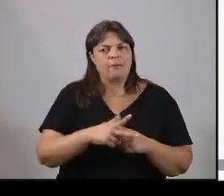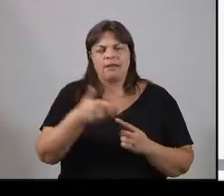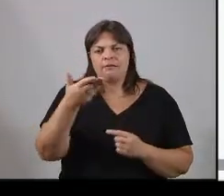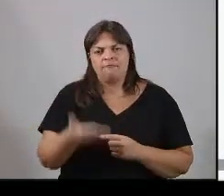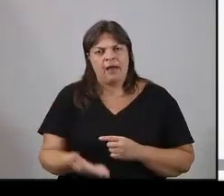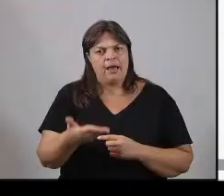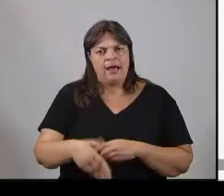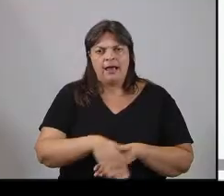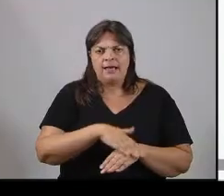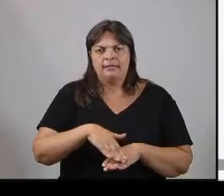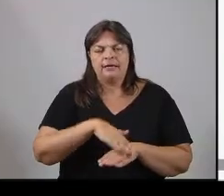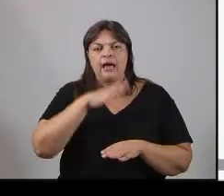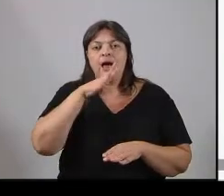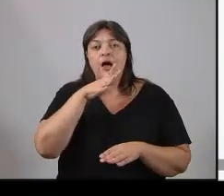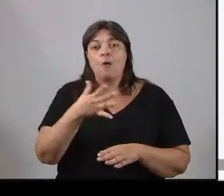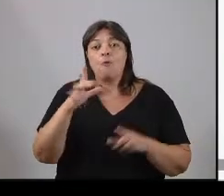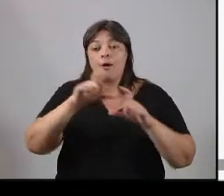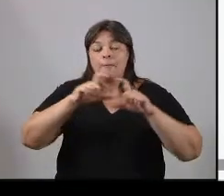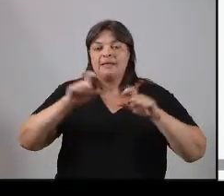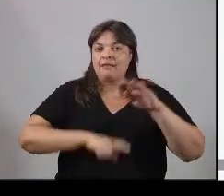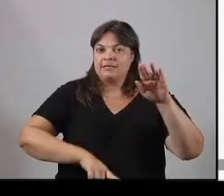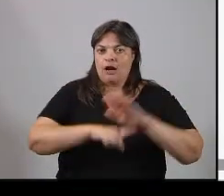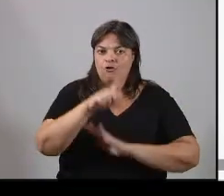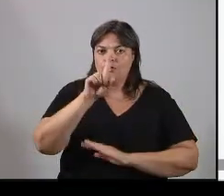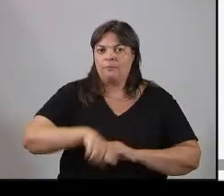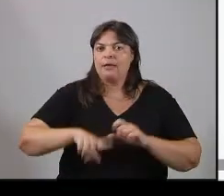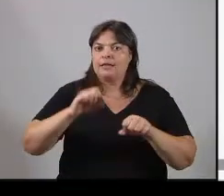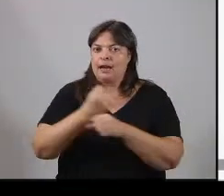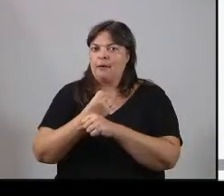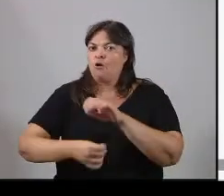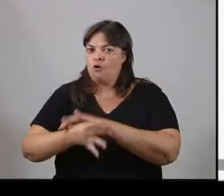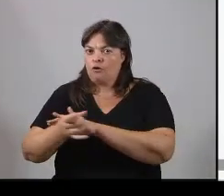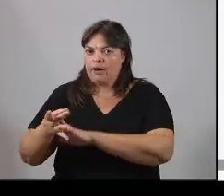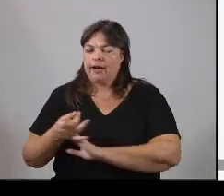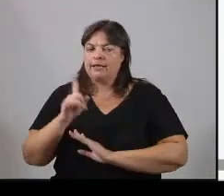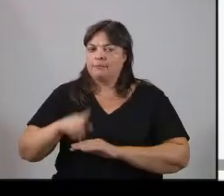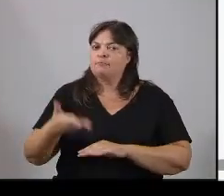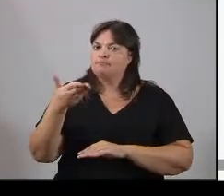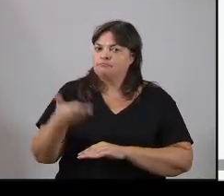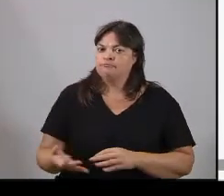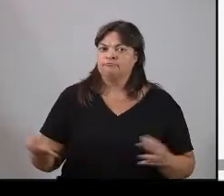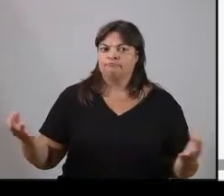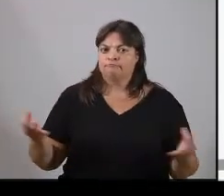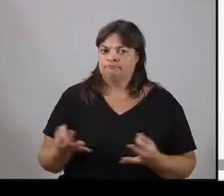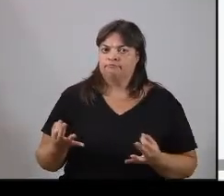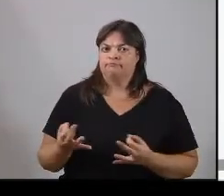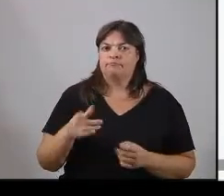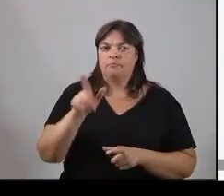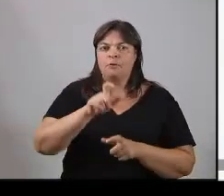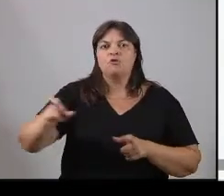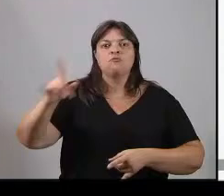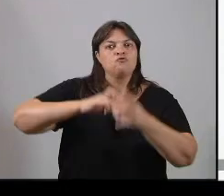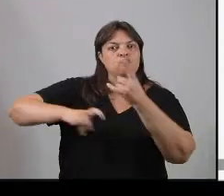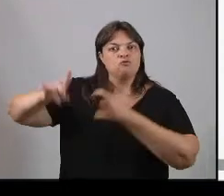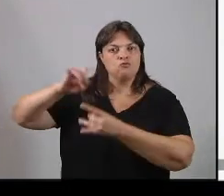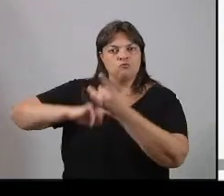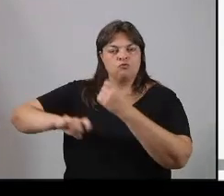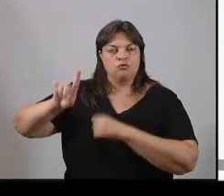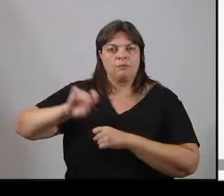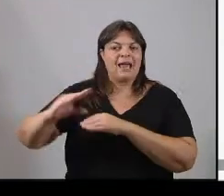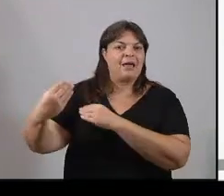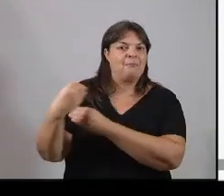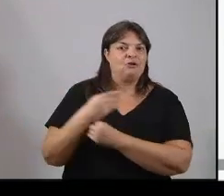para desarrollar las empresas y crear empleo y, sobre todo, también atraer población y atraer